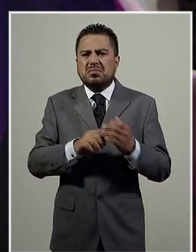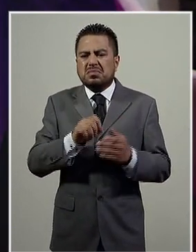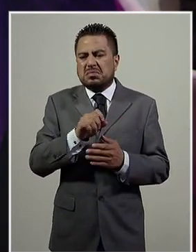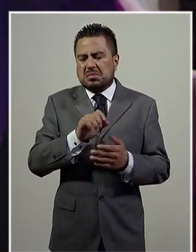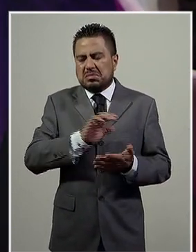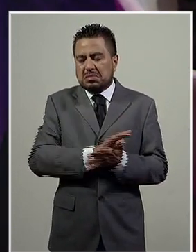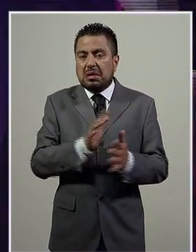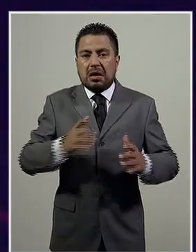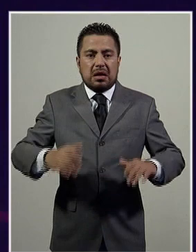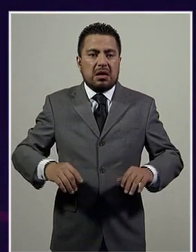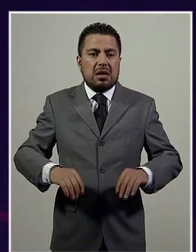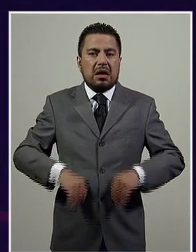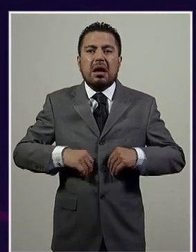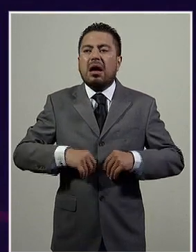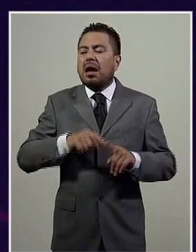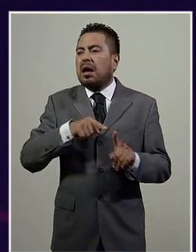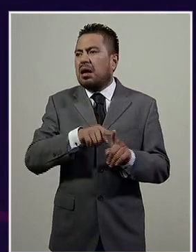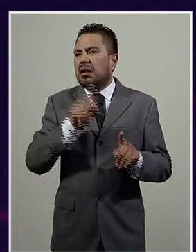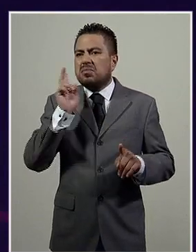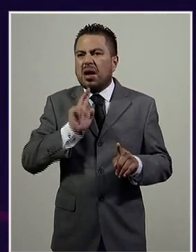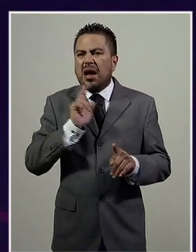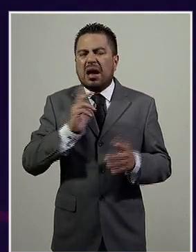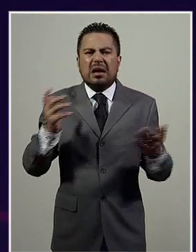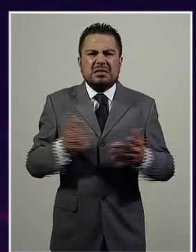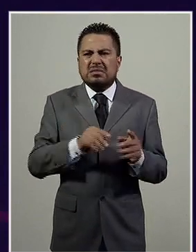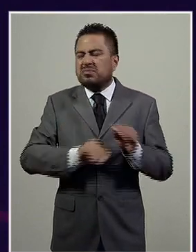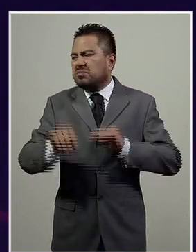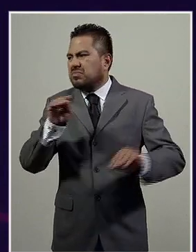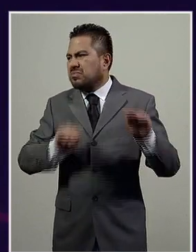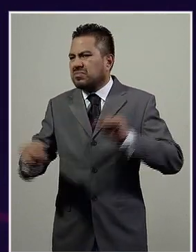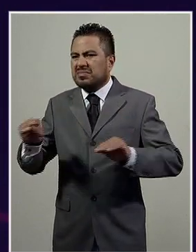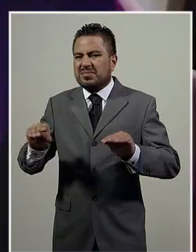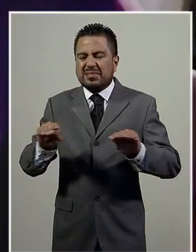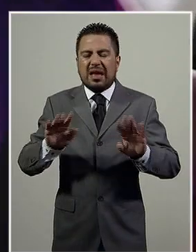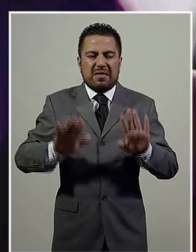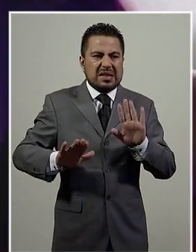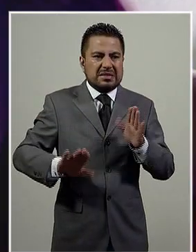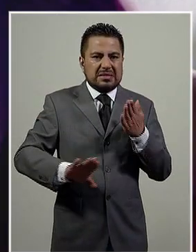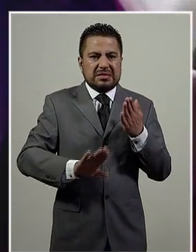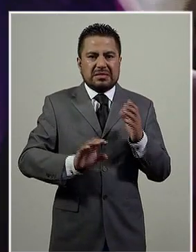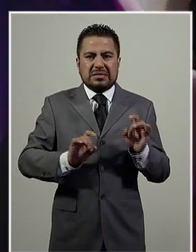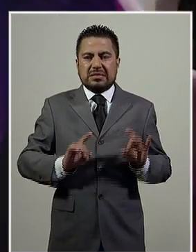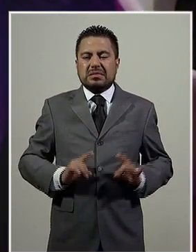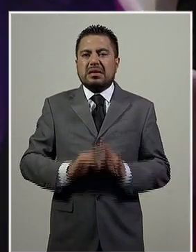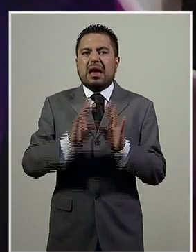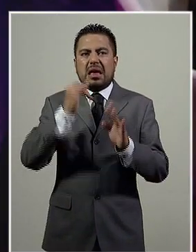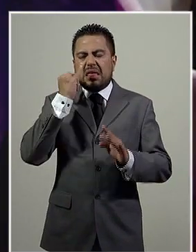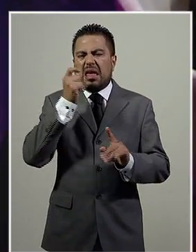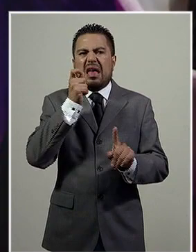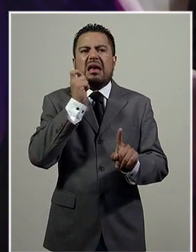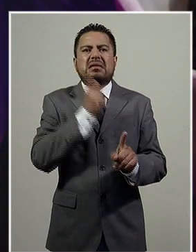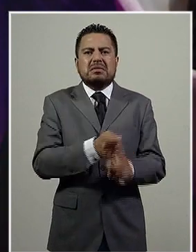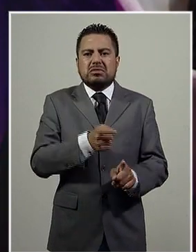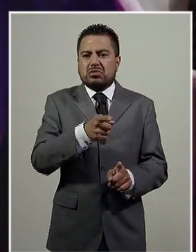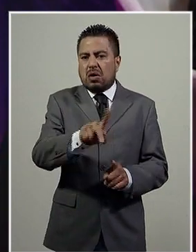cuando haces estas pruebas te salen sesgos aquí, sesgos allá y te confronta con tu misma idea de quién eres tú.